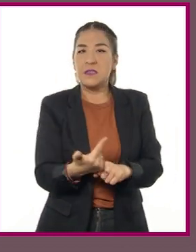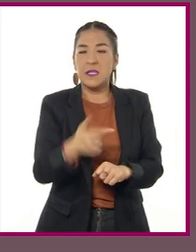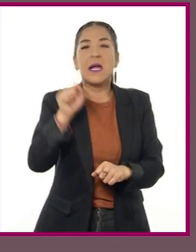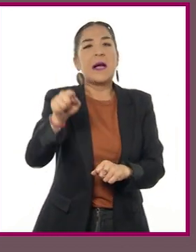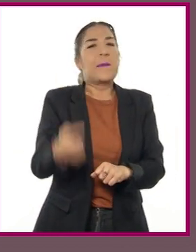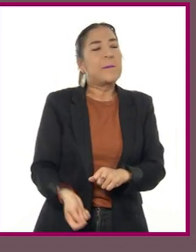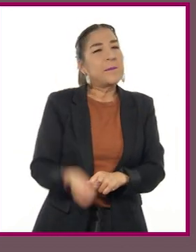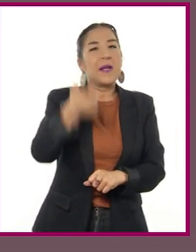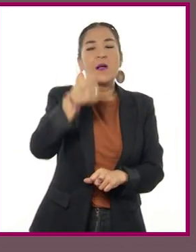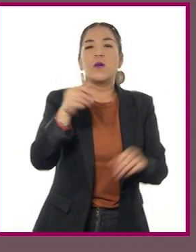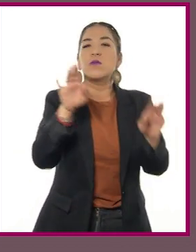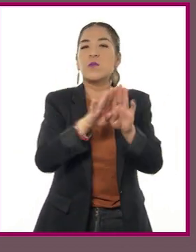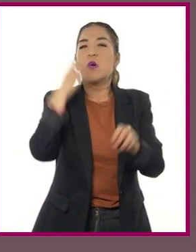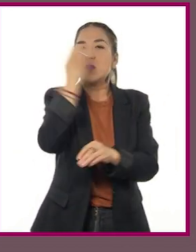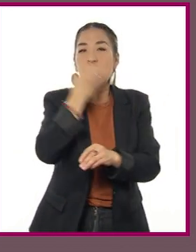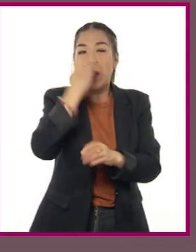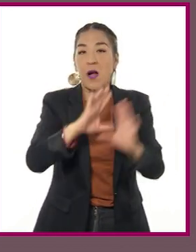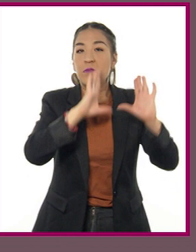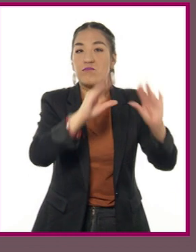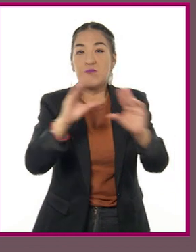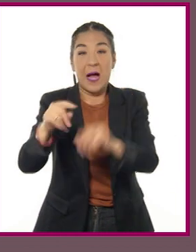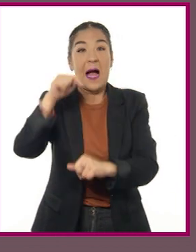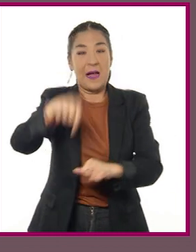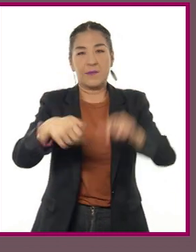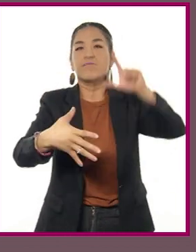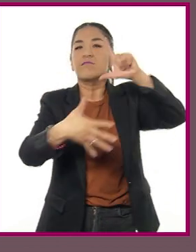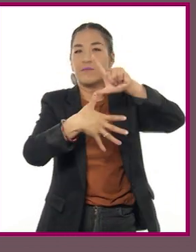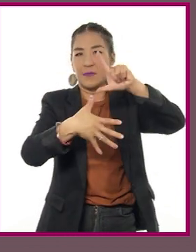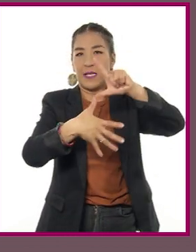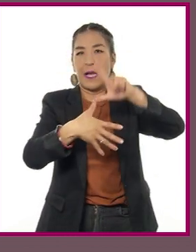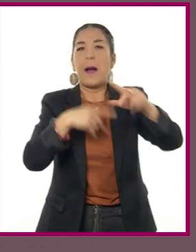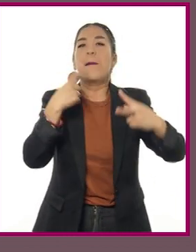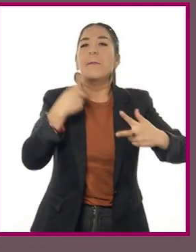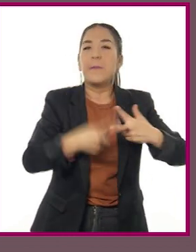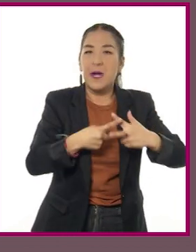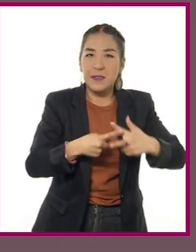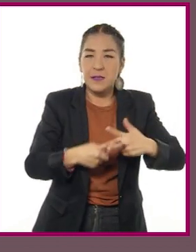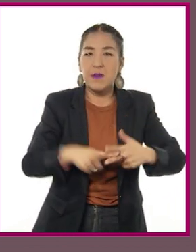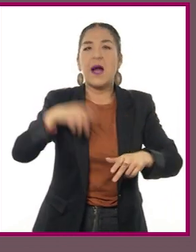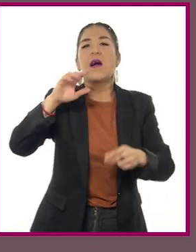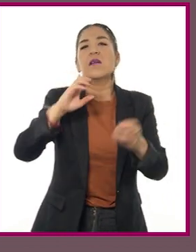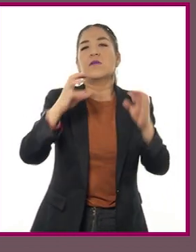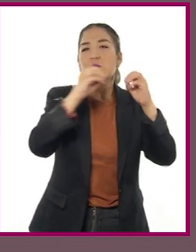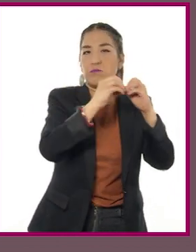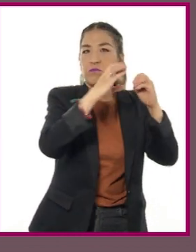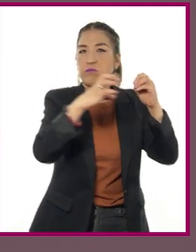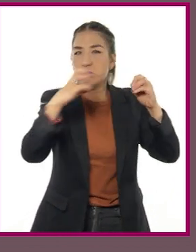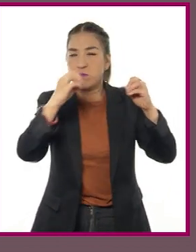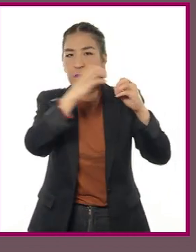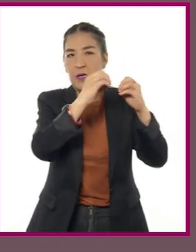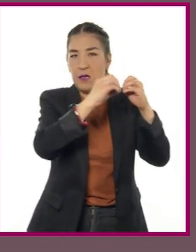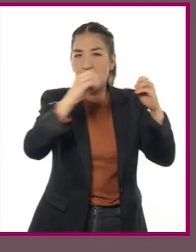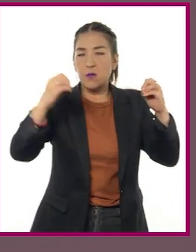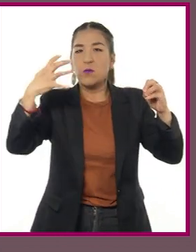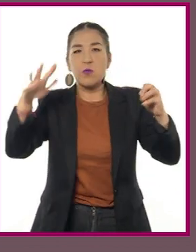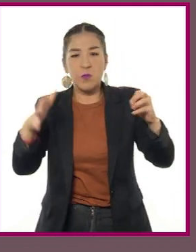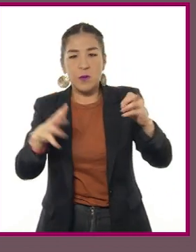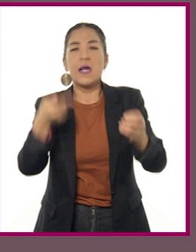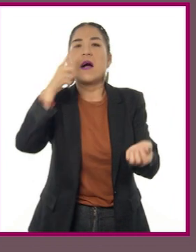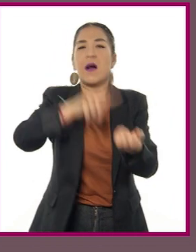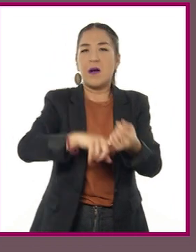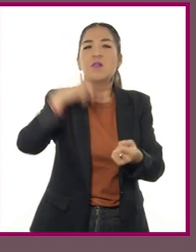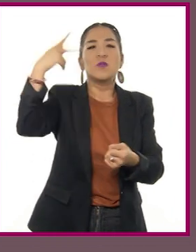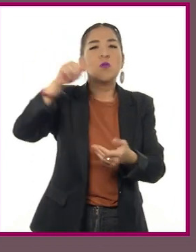la primera cátedra dada en Latinoamérica de matemáticas, astronomía y astrología en